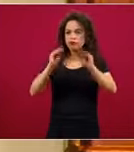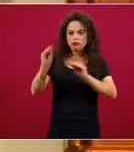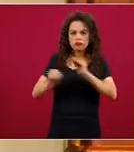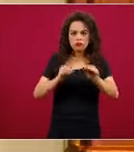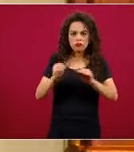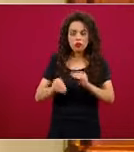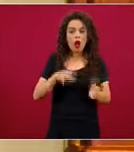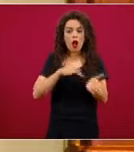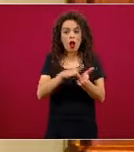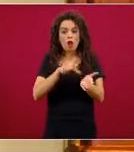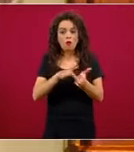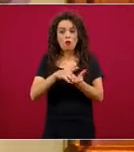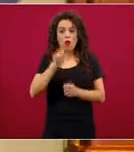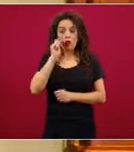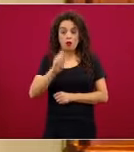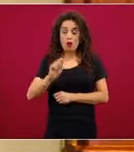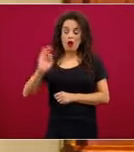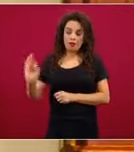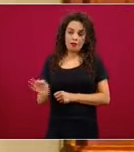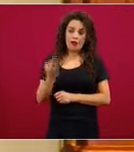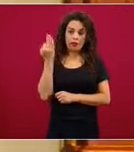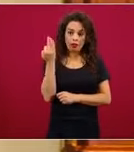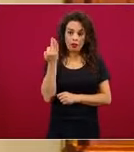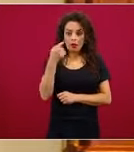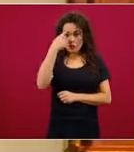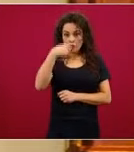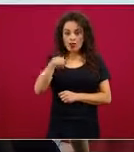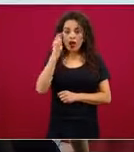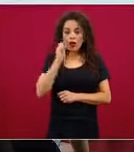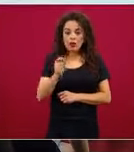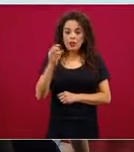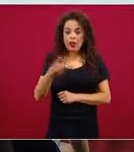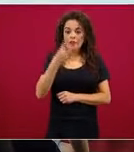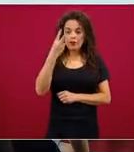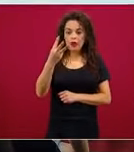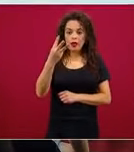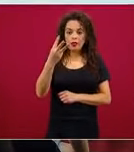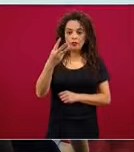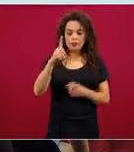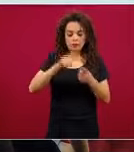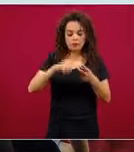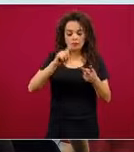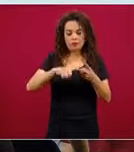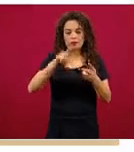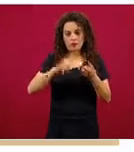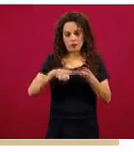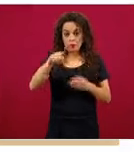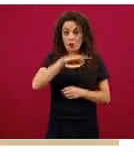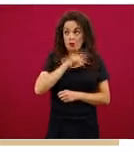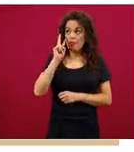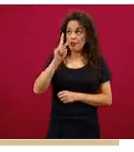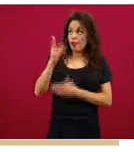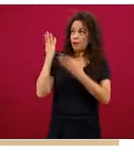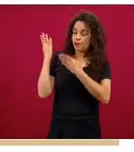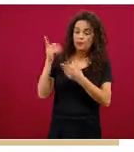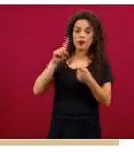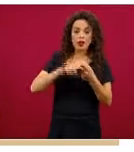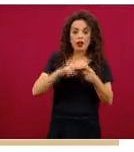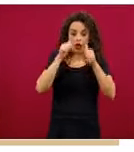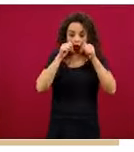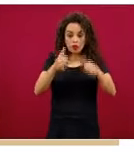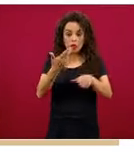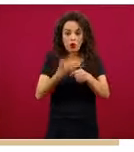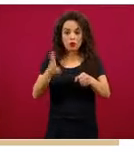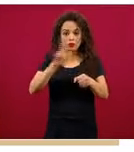fue apoyado por la Federación con el desarrollo de esos 3 lineamientos que ustedes pueden ver, que uno es la parte de la atención prehospitalaria de los